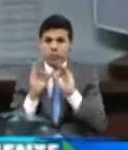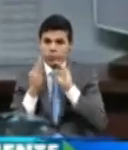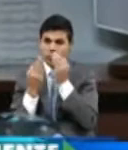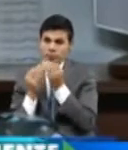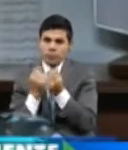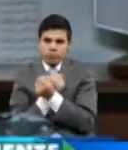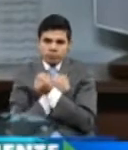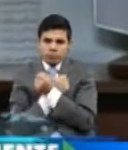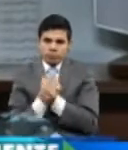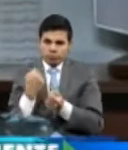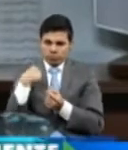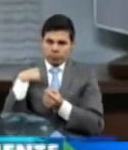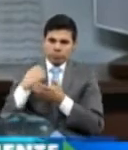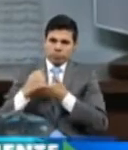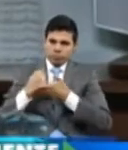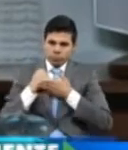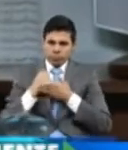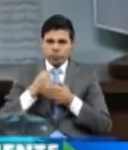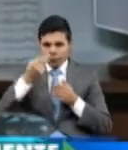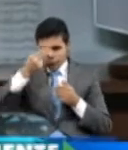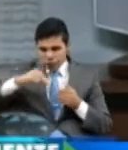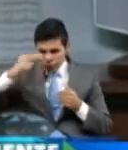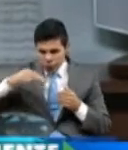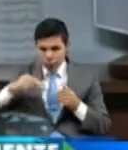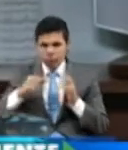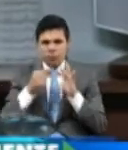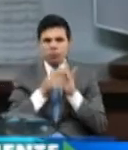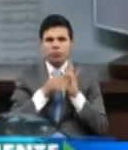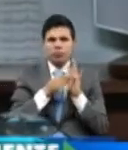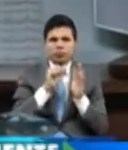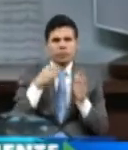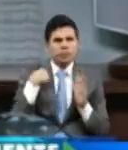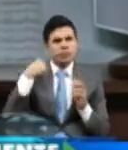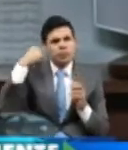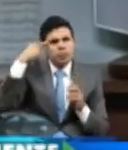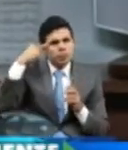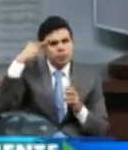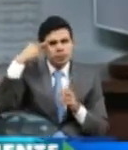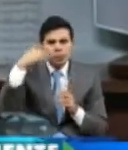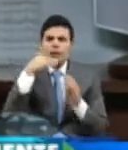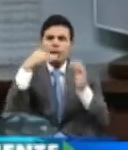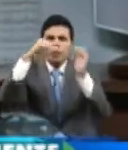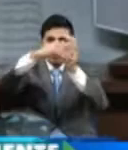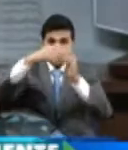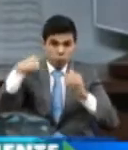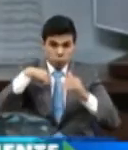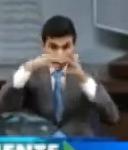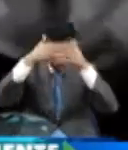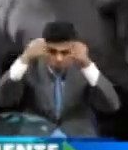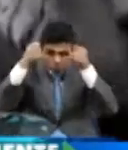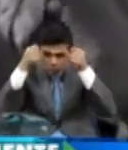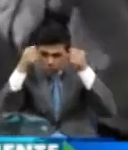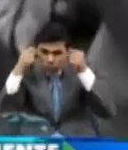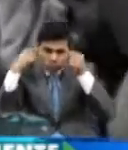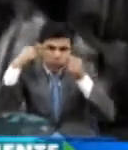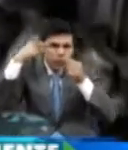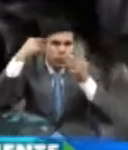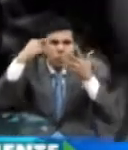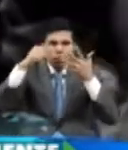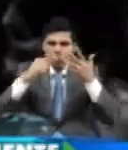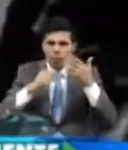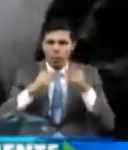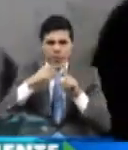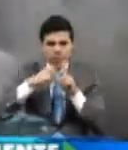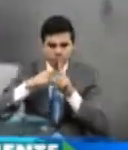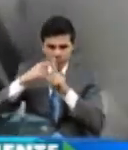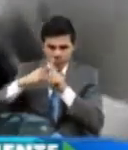mantuvo, porque mis hijos, mi esposa, pues yo decía, porque se le pasan muchas cosas por la cabeza. Luego de 21 meses